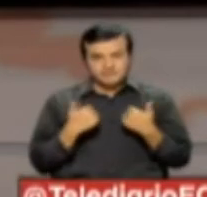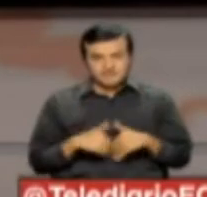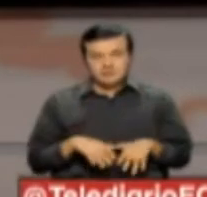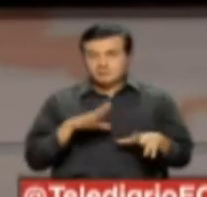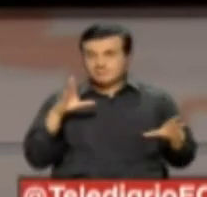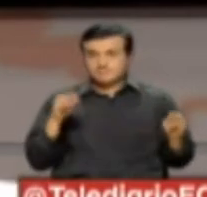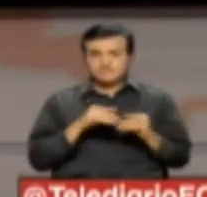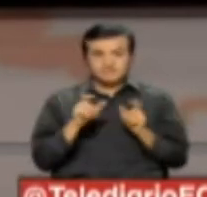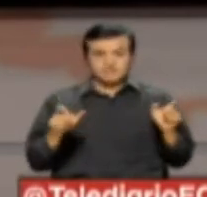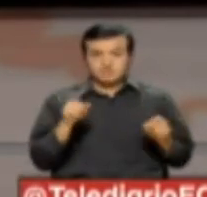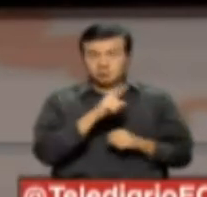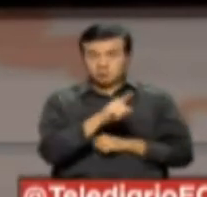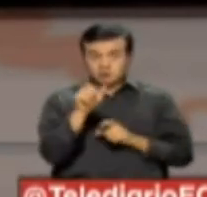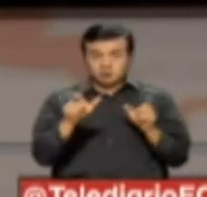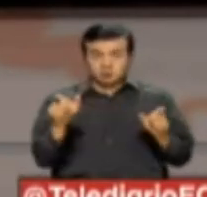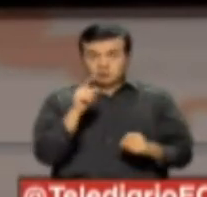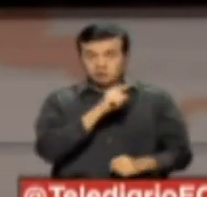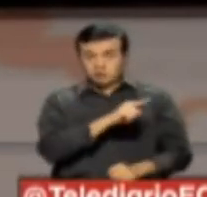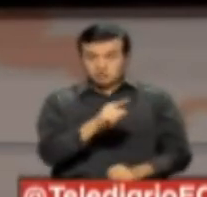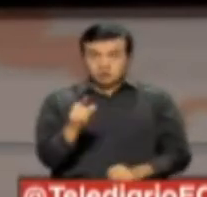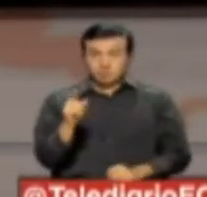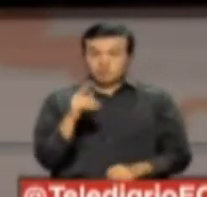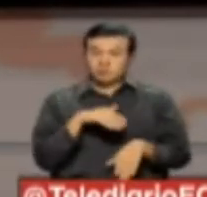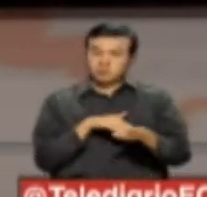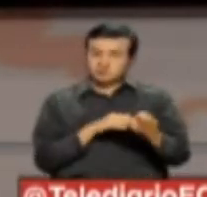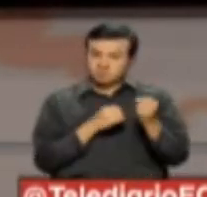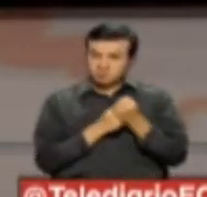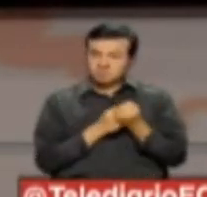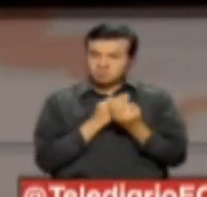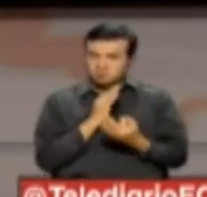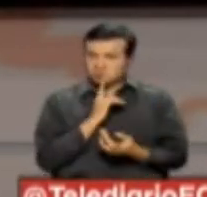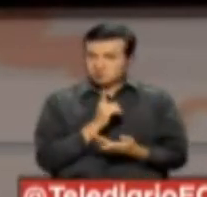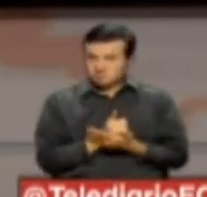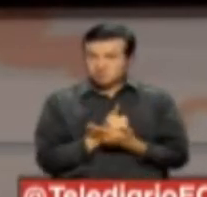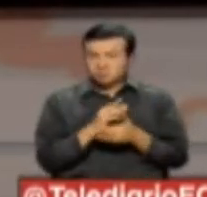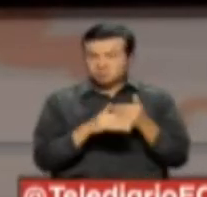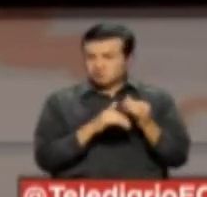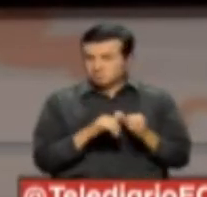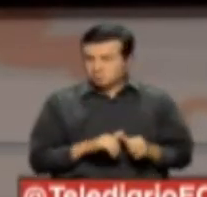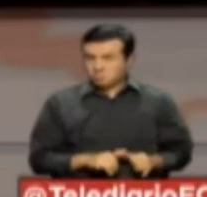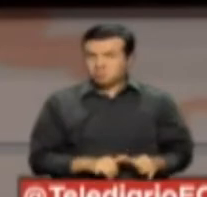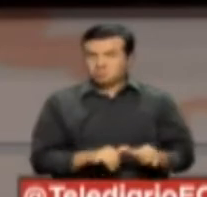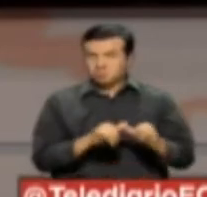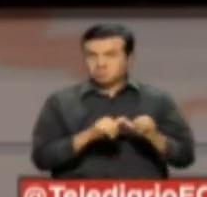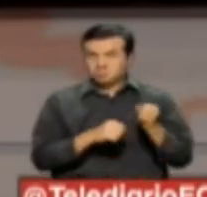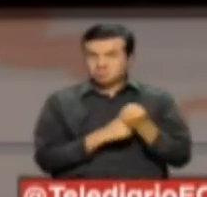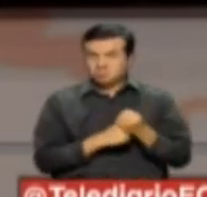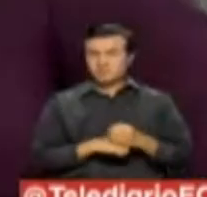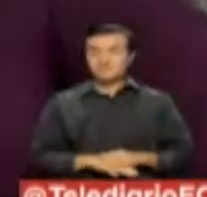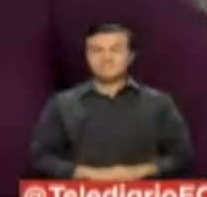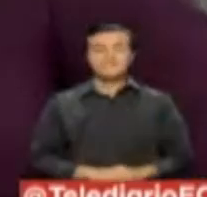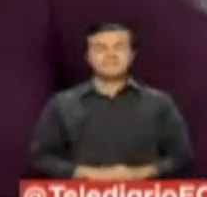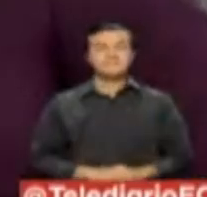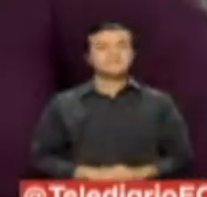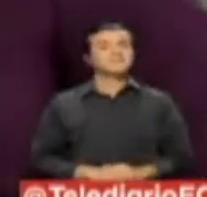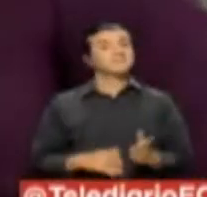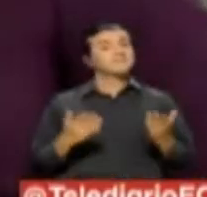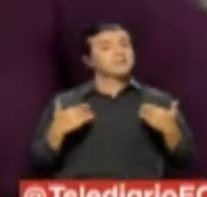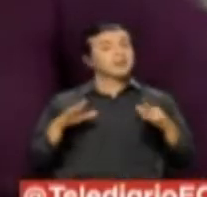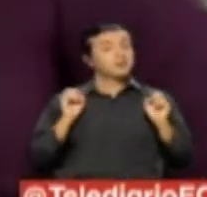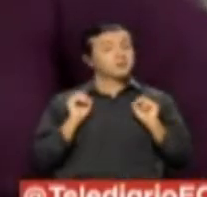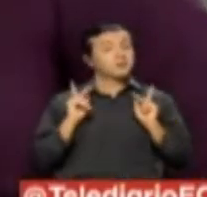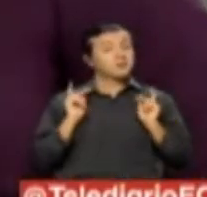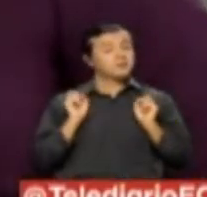eso las personas podrán tener la garantía de que está siendo procesado por nosotros de esa contribución ok tenemos pues esta